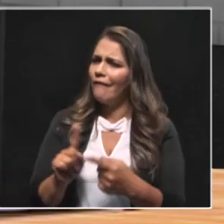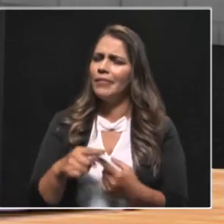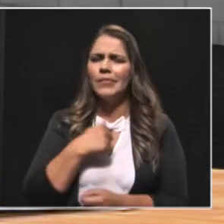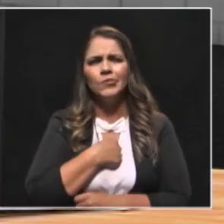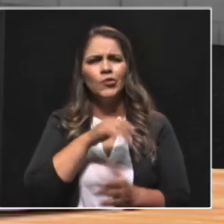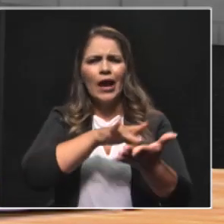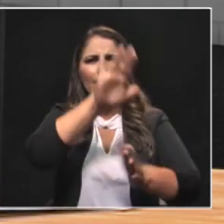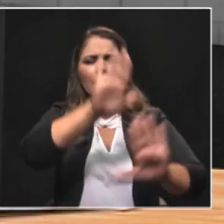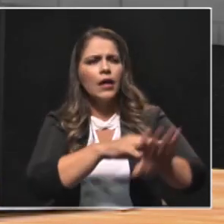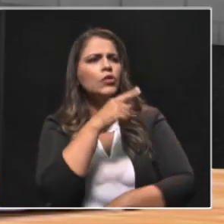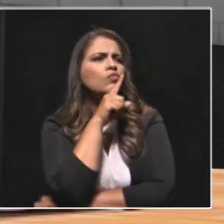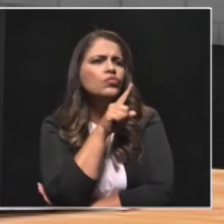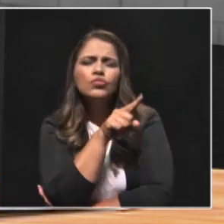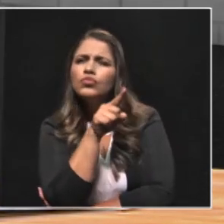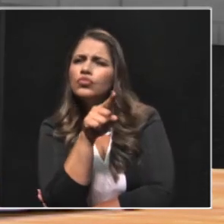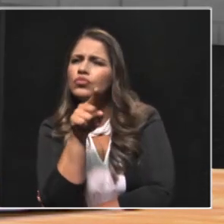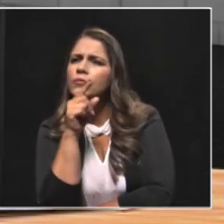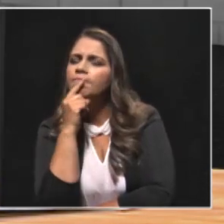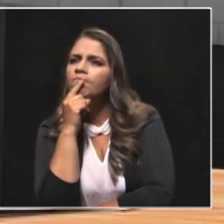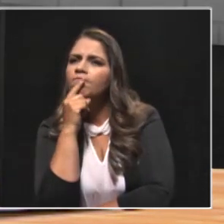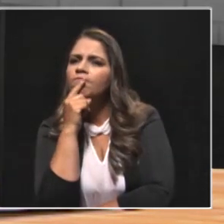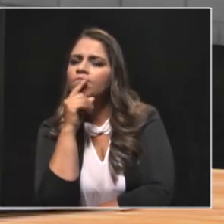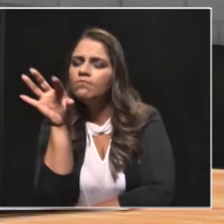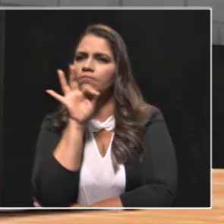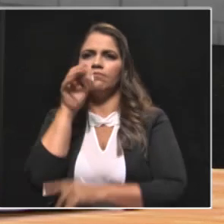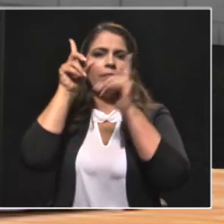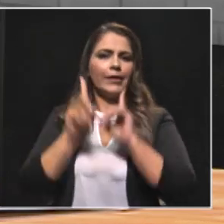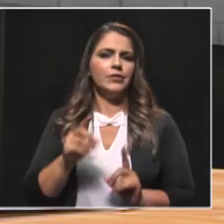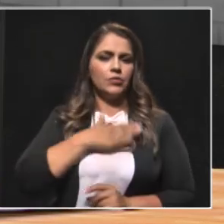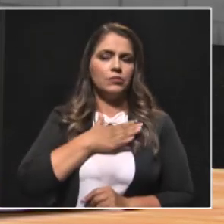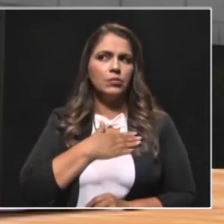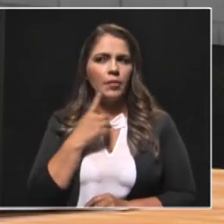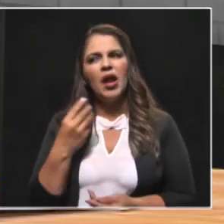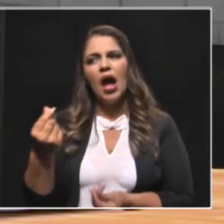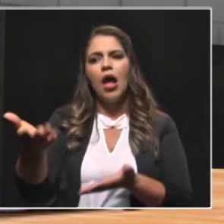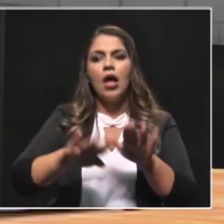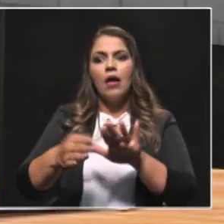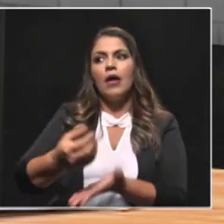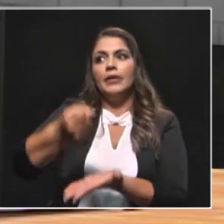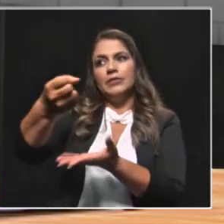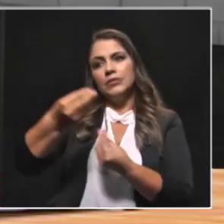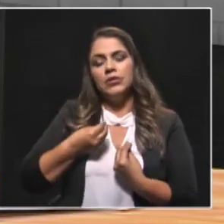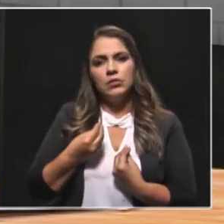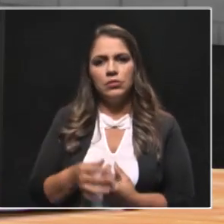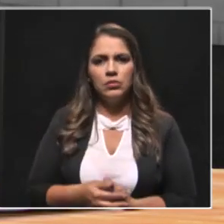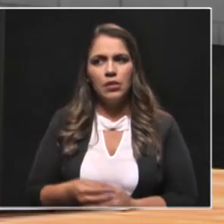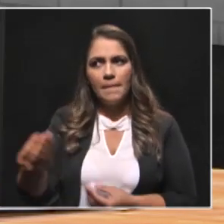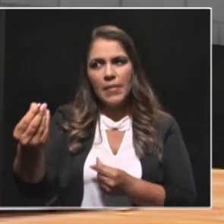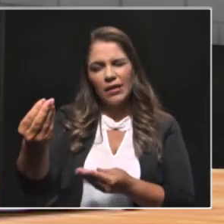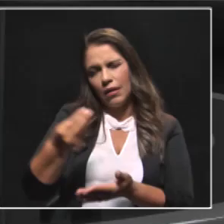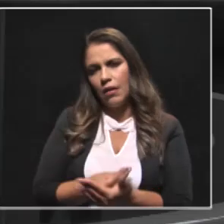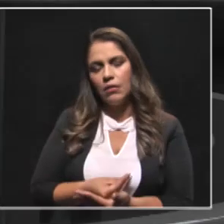no comprar ni vender el voto, decirle, rechazar a esas candidaturas que se atreven a ofrecer comprar el